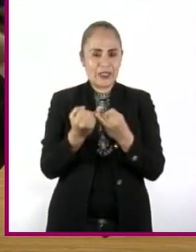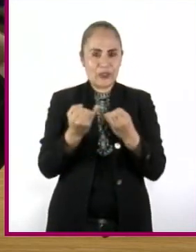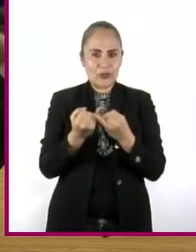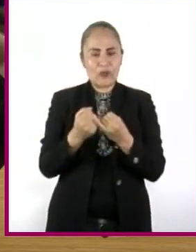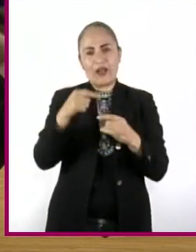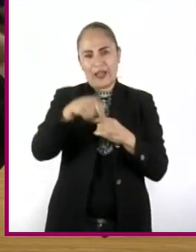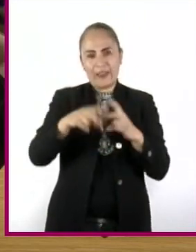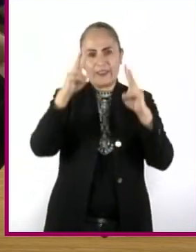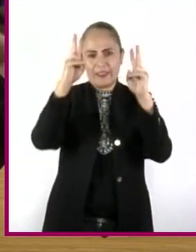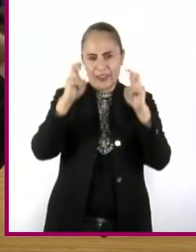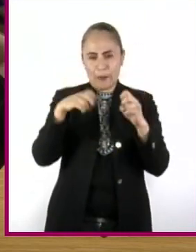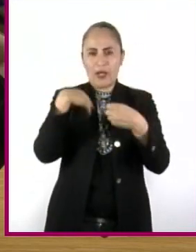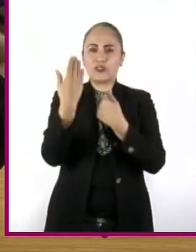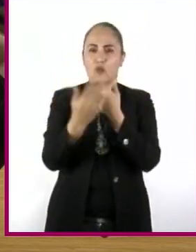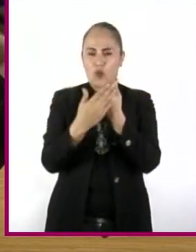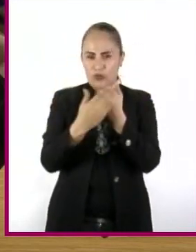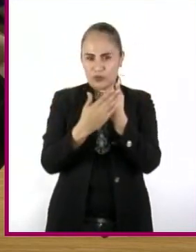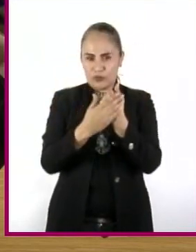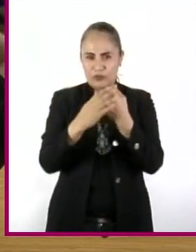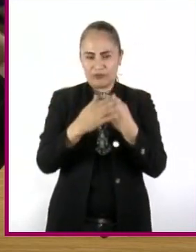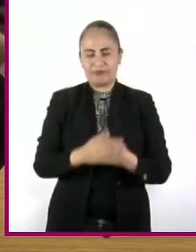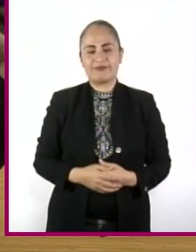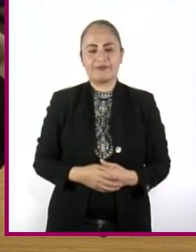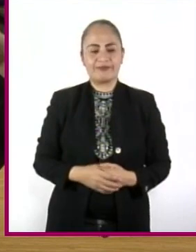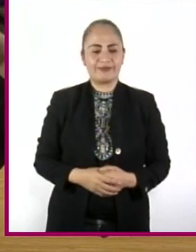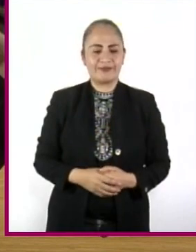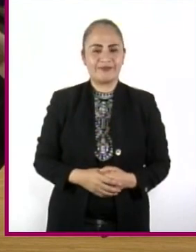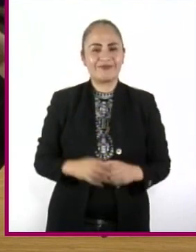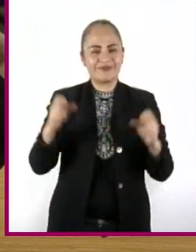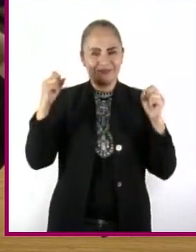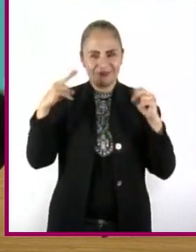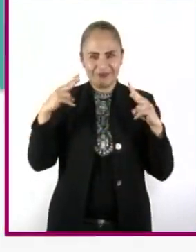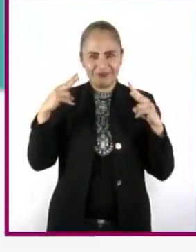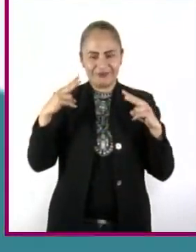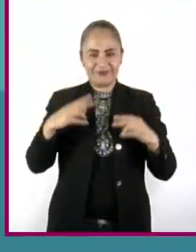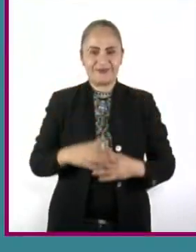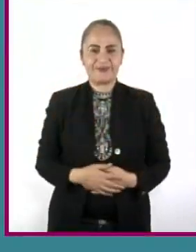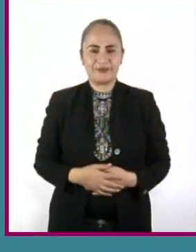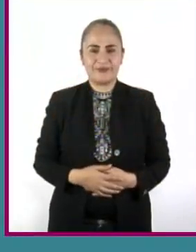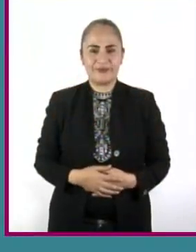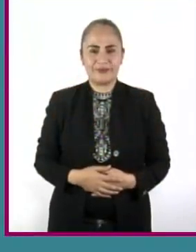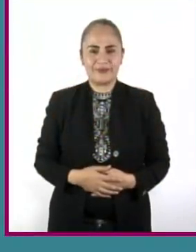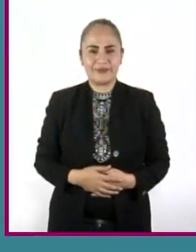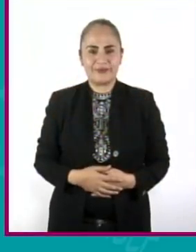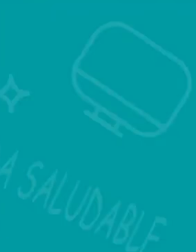de los temas que traeremos para ustedes. ¡Hasta la próxima!